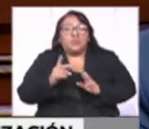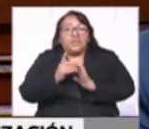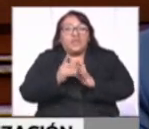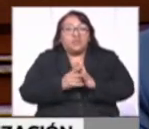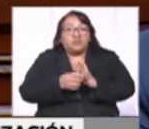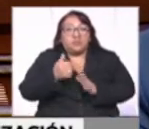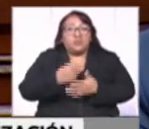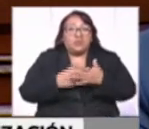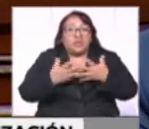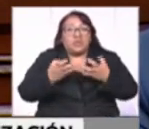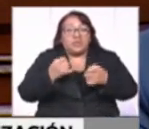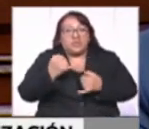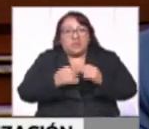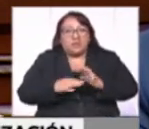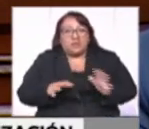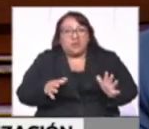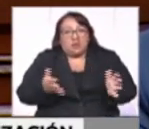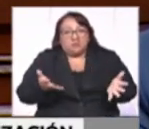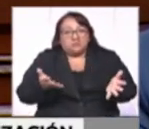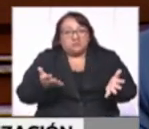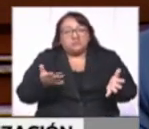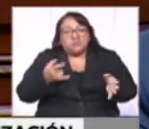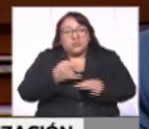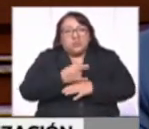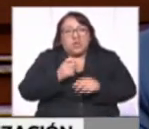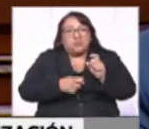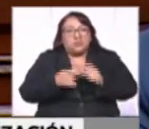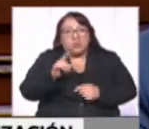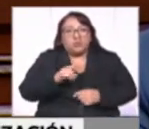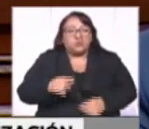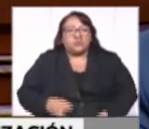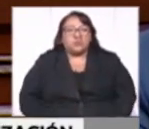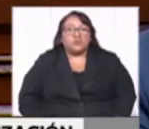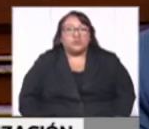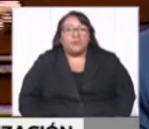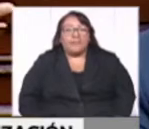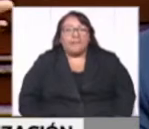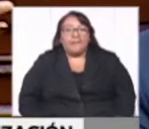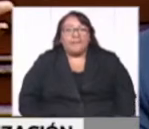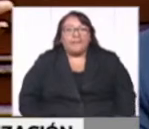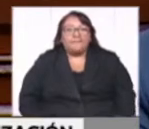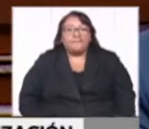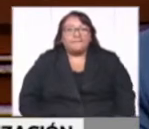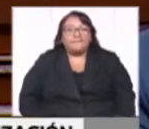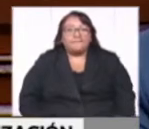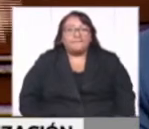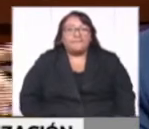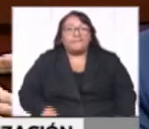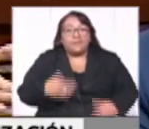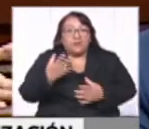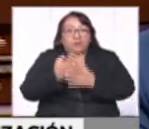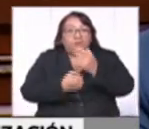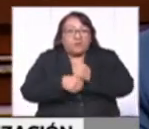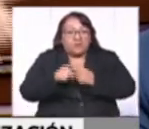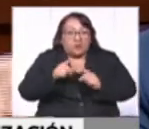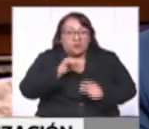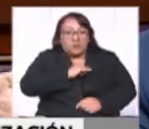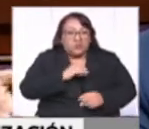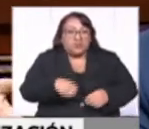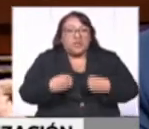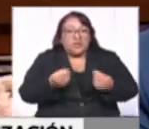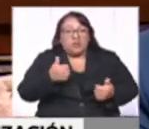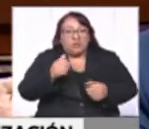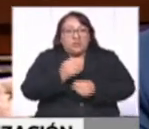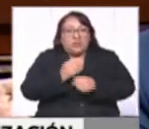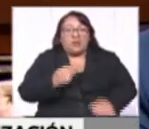que finalmente termina perjudicando a los consumidores que terminan depositando su confianza en el órgano que garantiza el